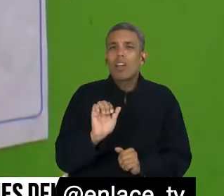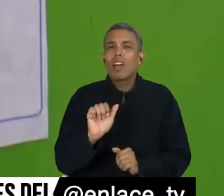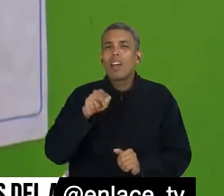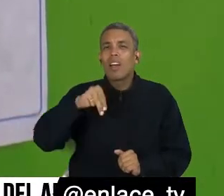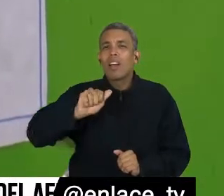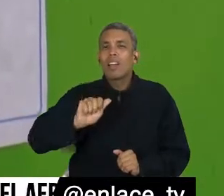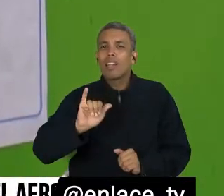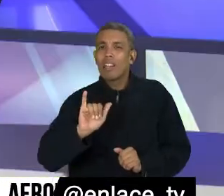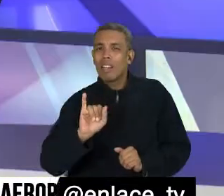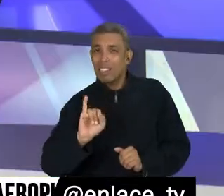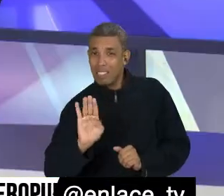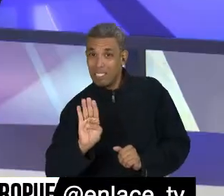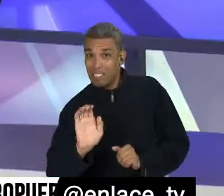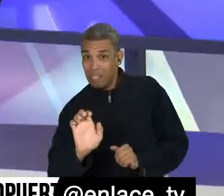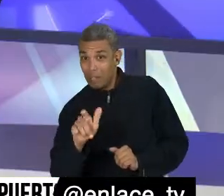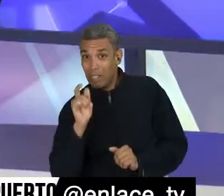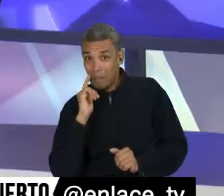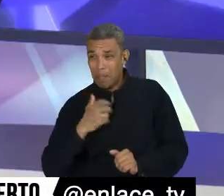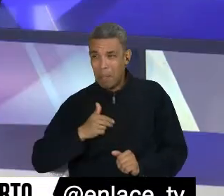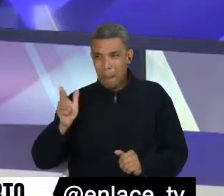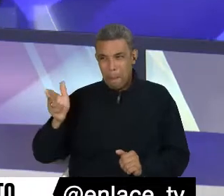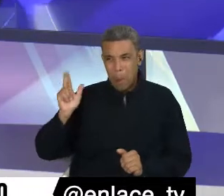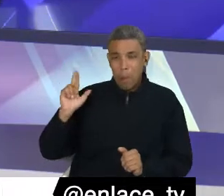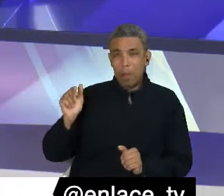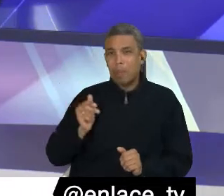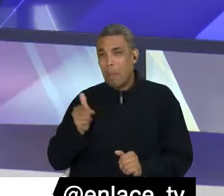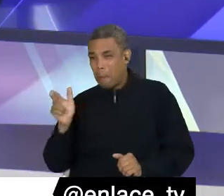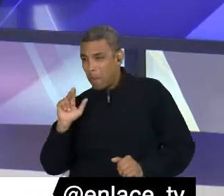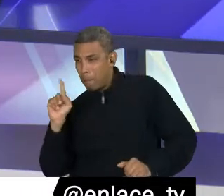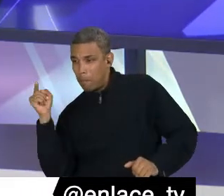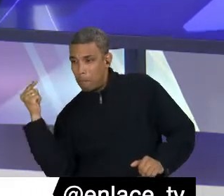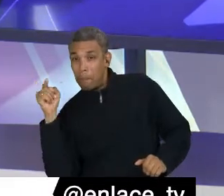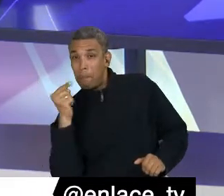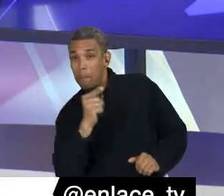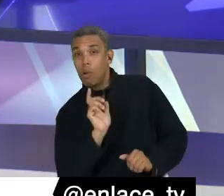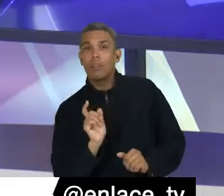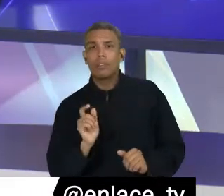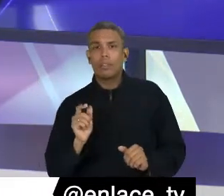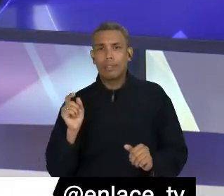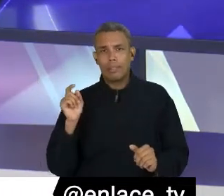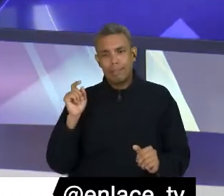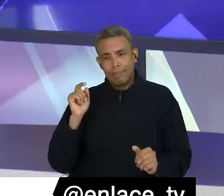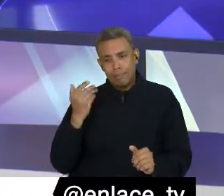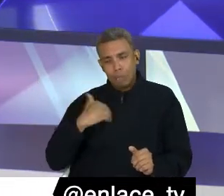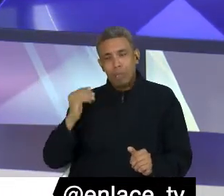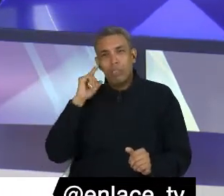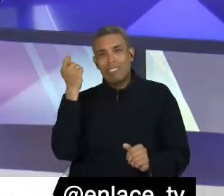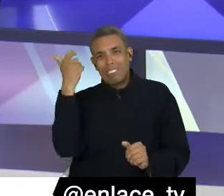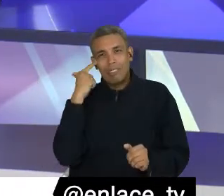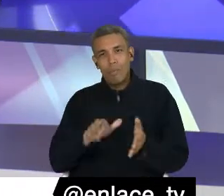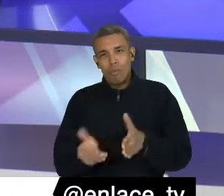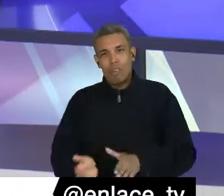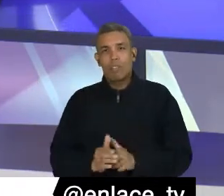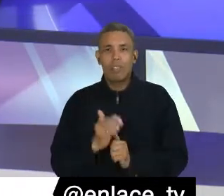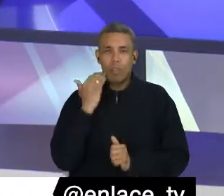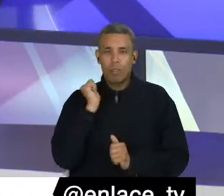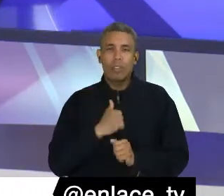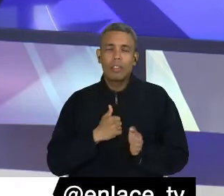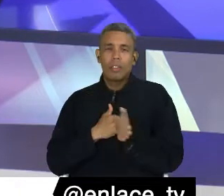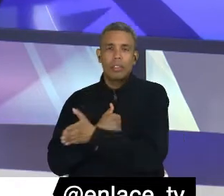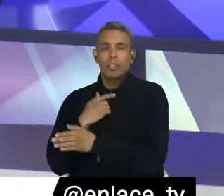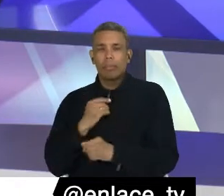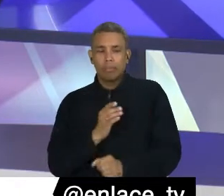establecimiento público. Un presunto guerrillero del ELN y uno más capturado es el saldo de una operación militar